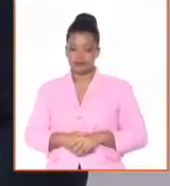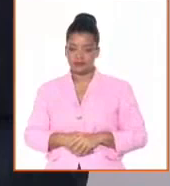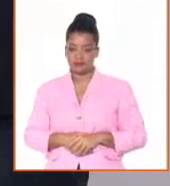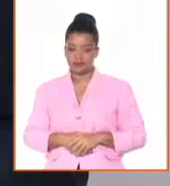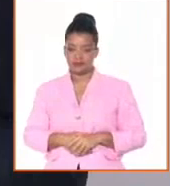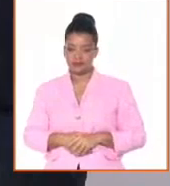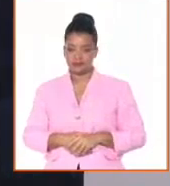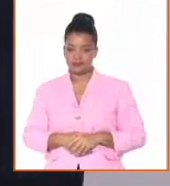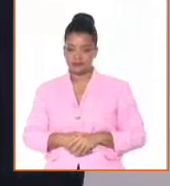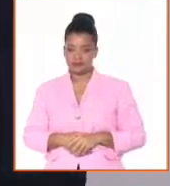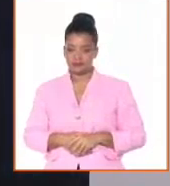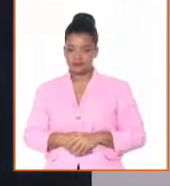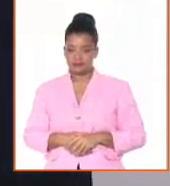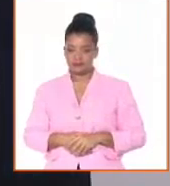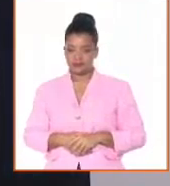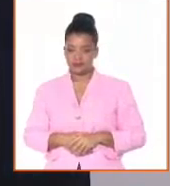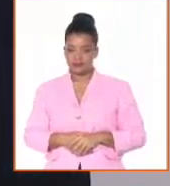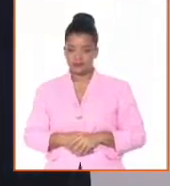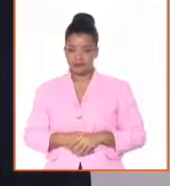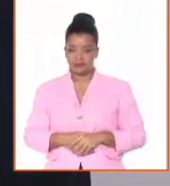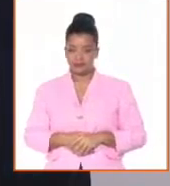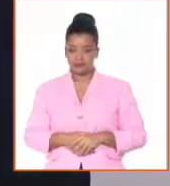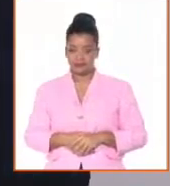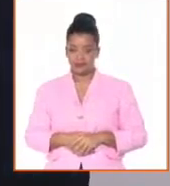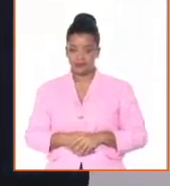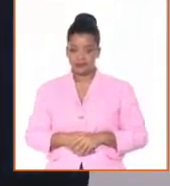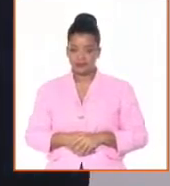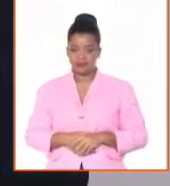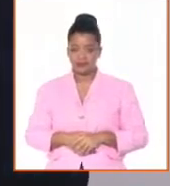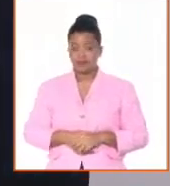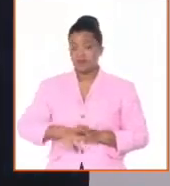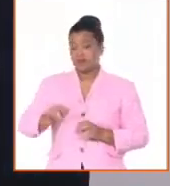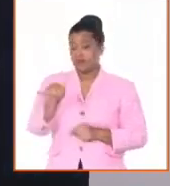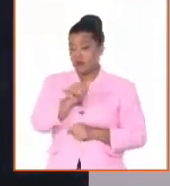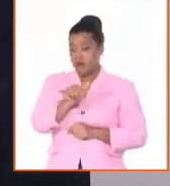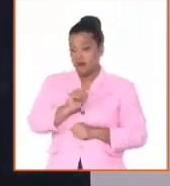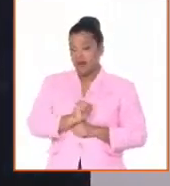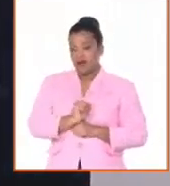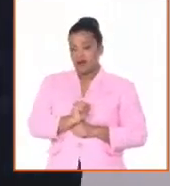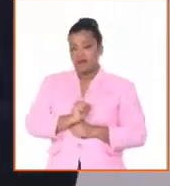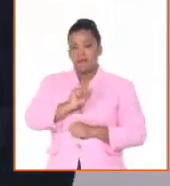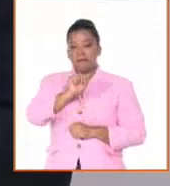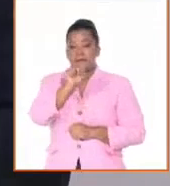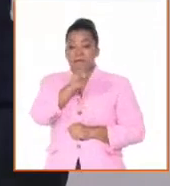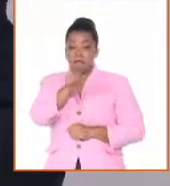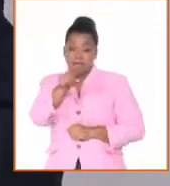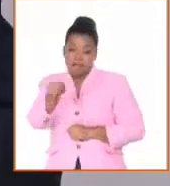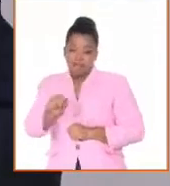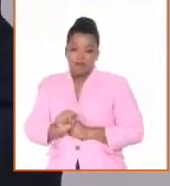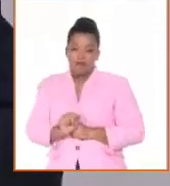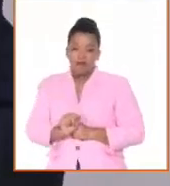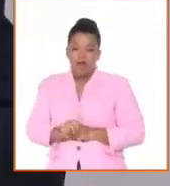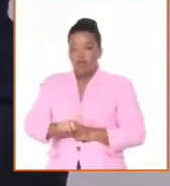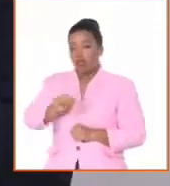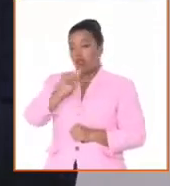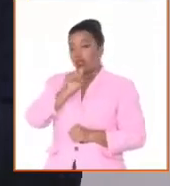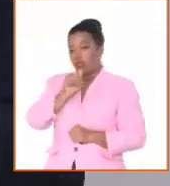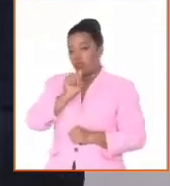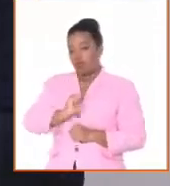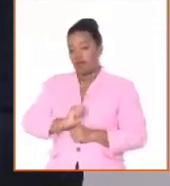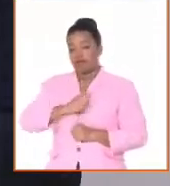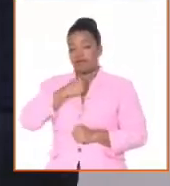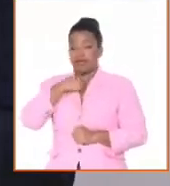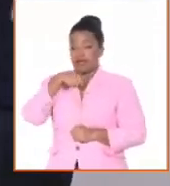la estrategia también las las personas preguntan si en algún momento